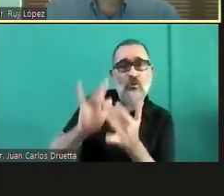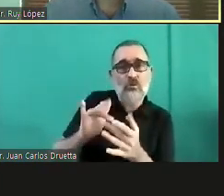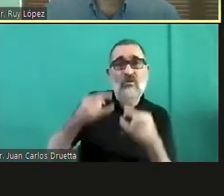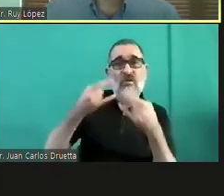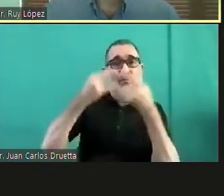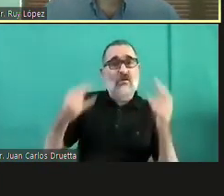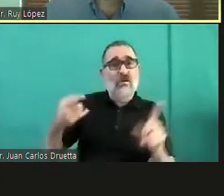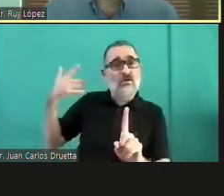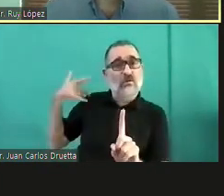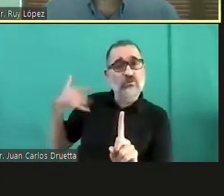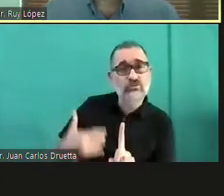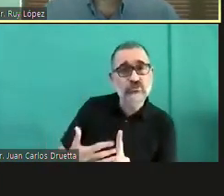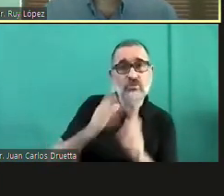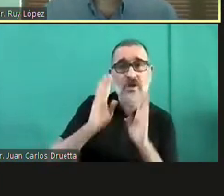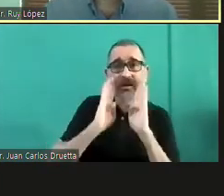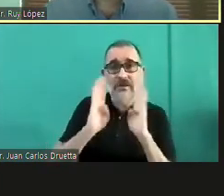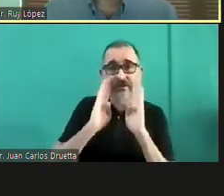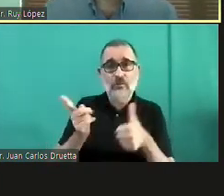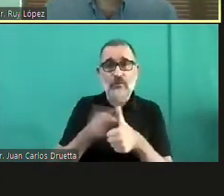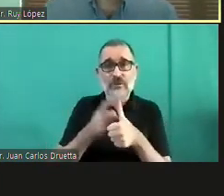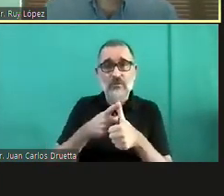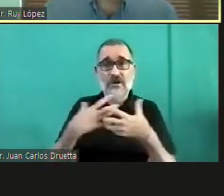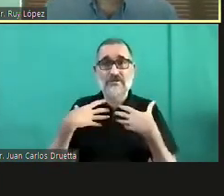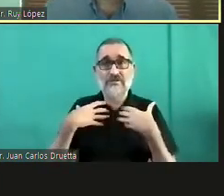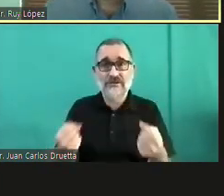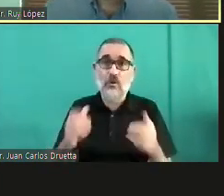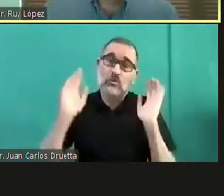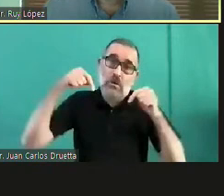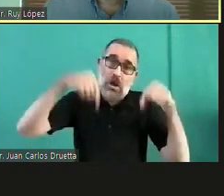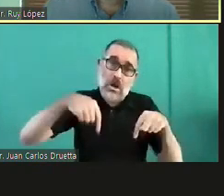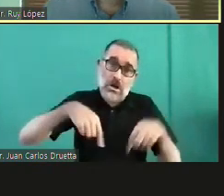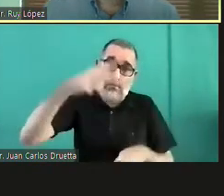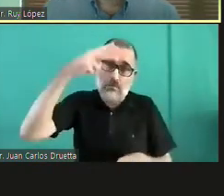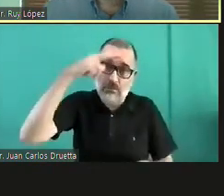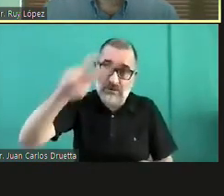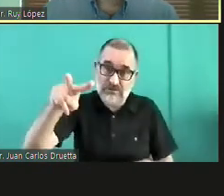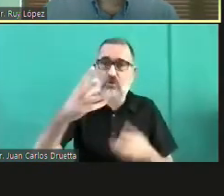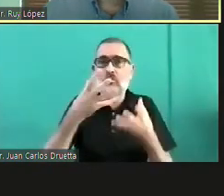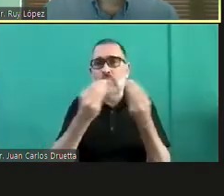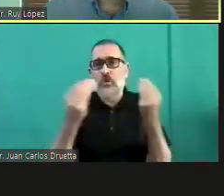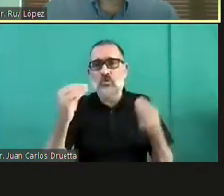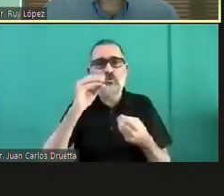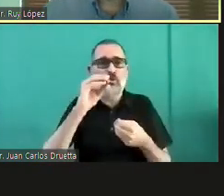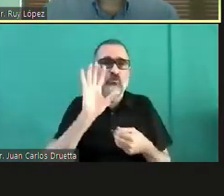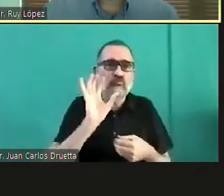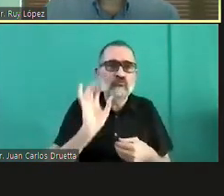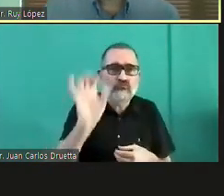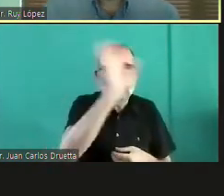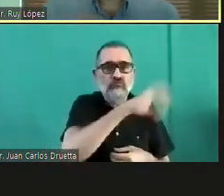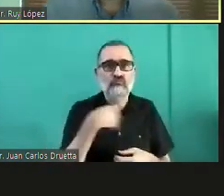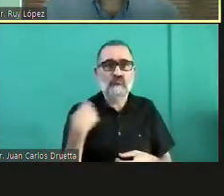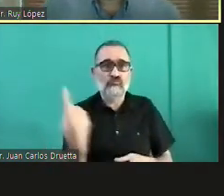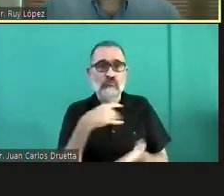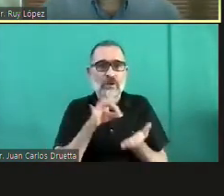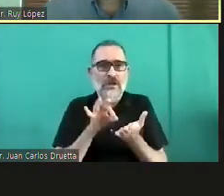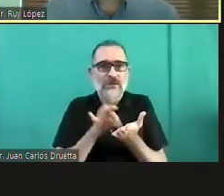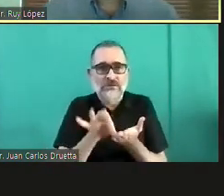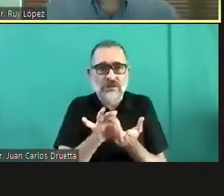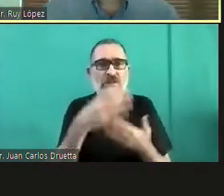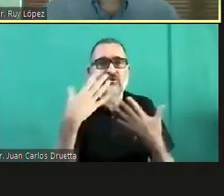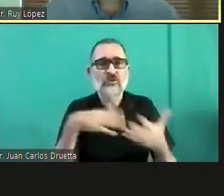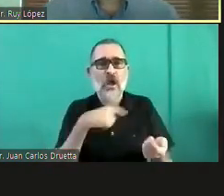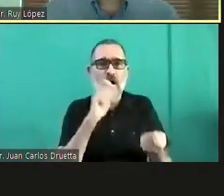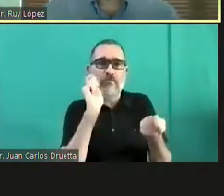es la necesidad de acciones intersectoriales del sector salud en méxico como pasa en muchos países de la región tenemos este